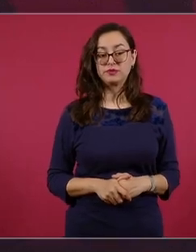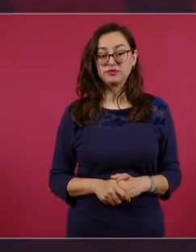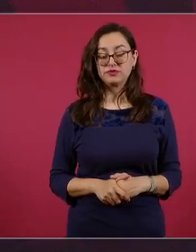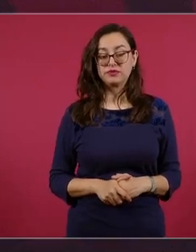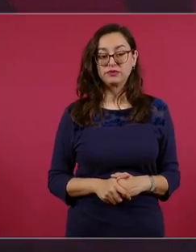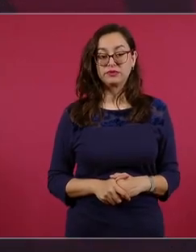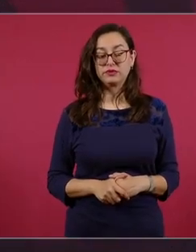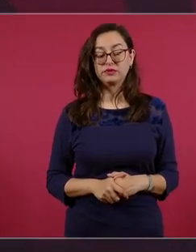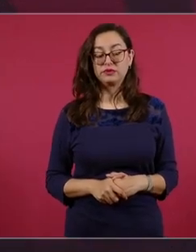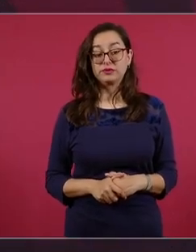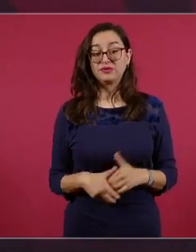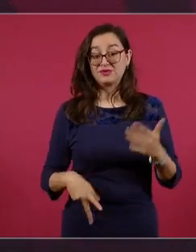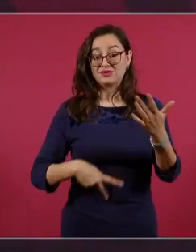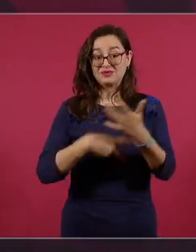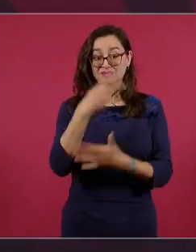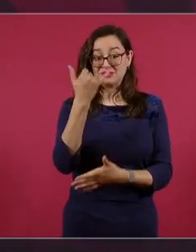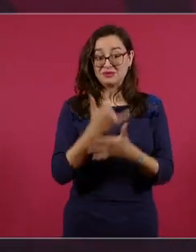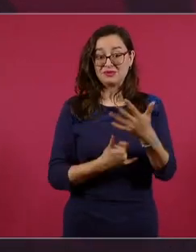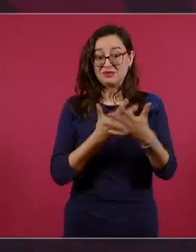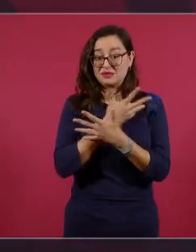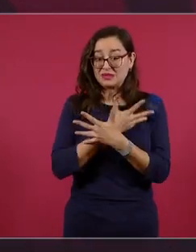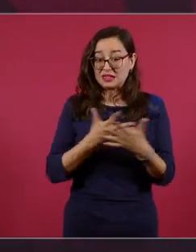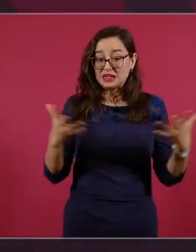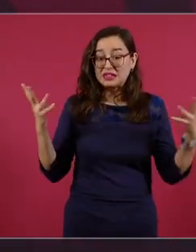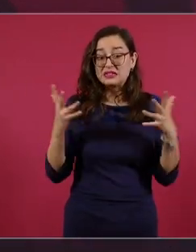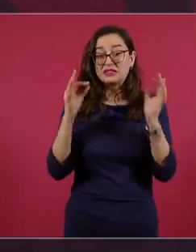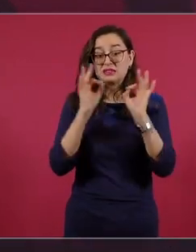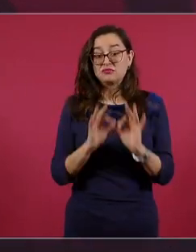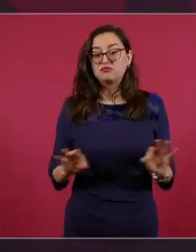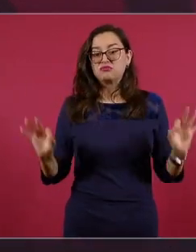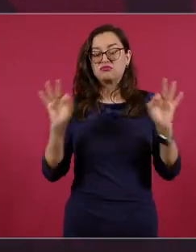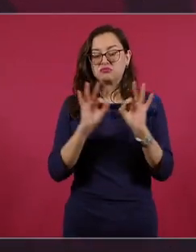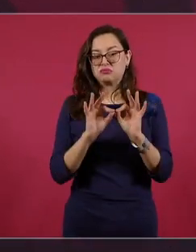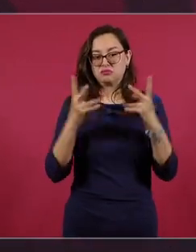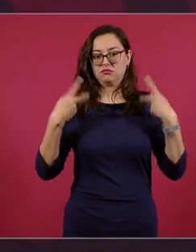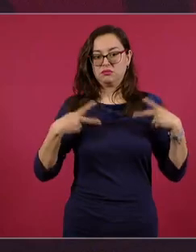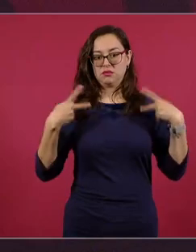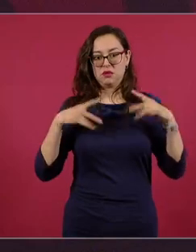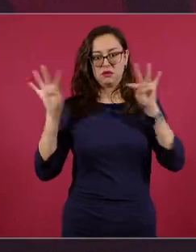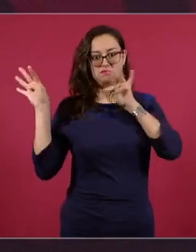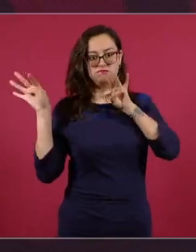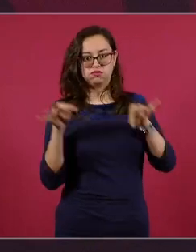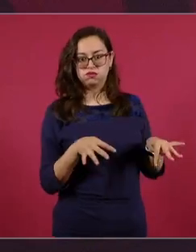tan importante que llama mucho la atención